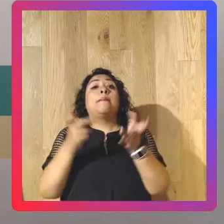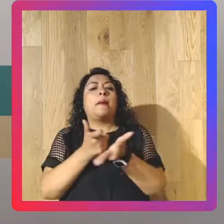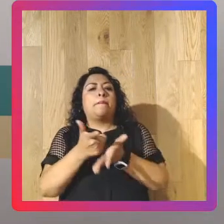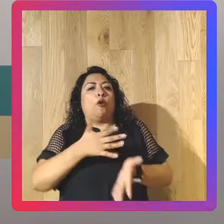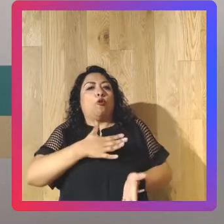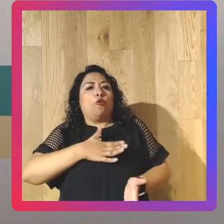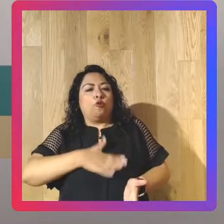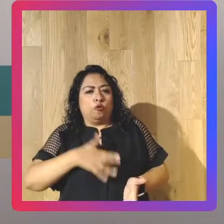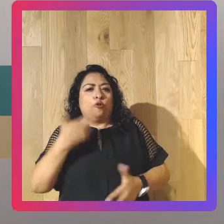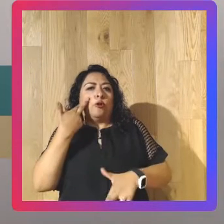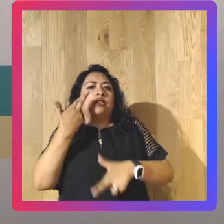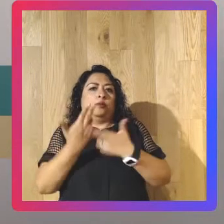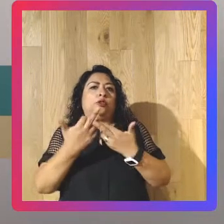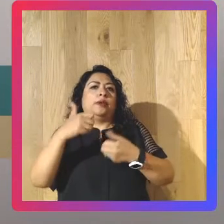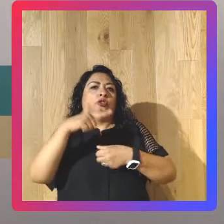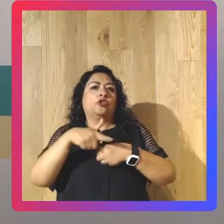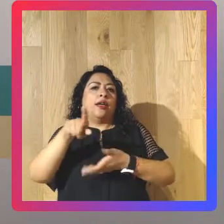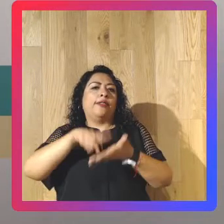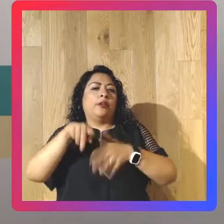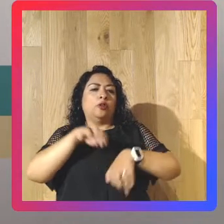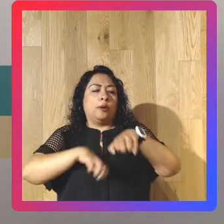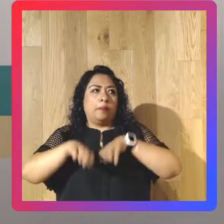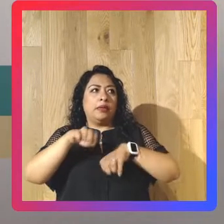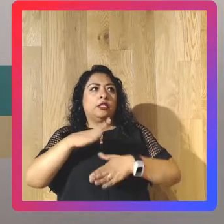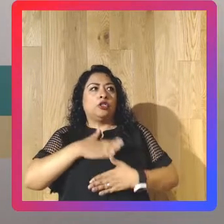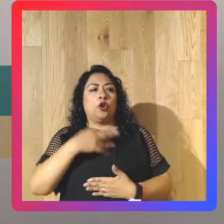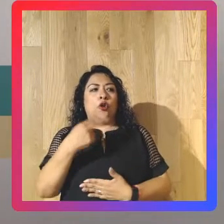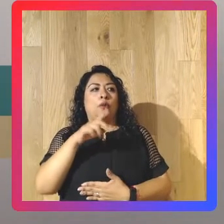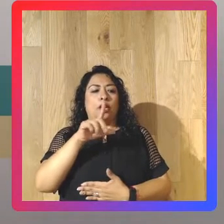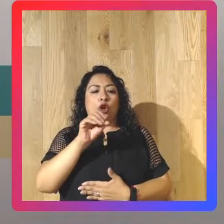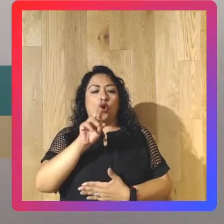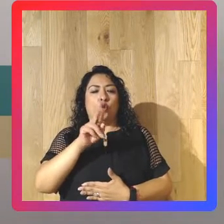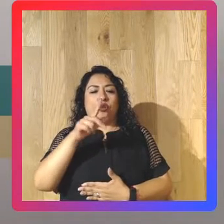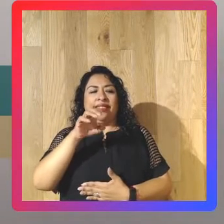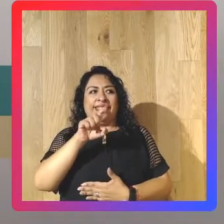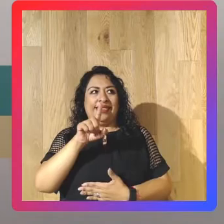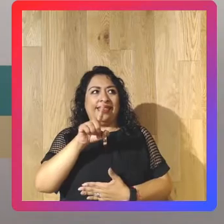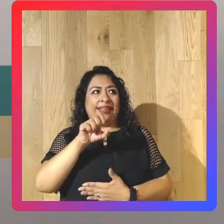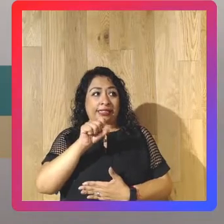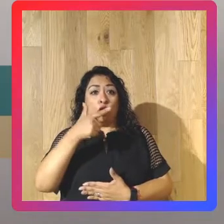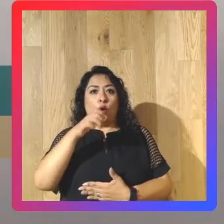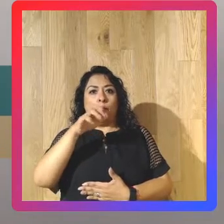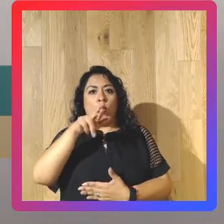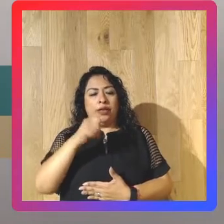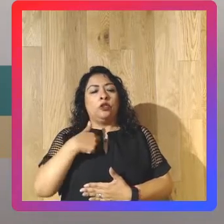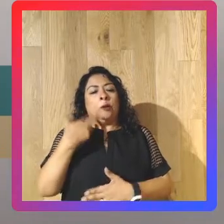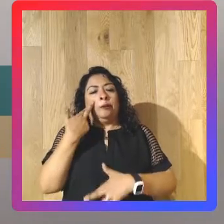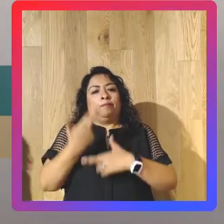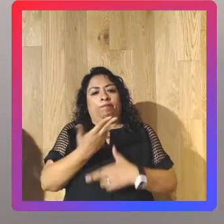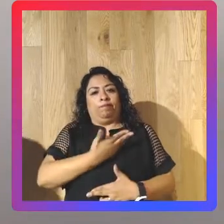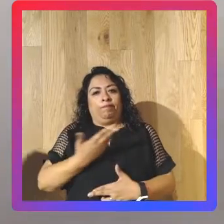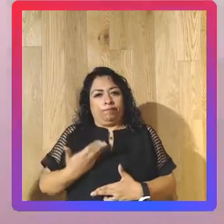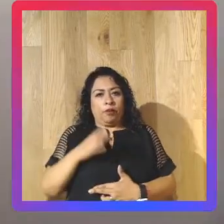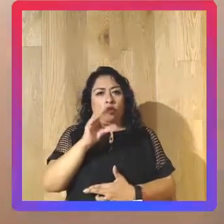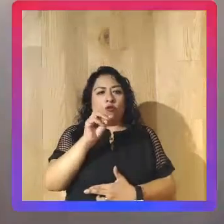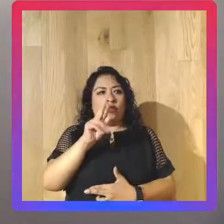salario digno y la responsabilidad social empresarial. Soy Lourdes Gómori y tengo el honor de presidir a la